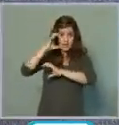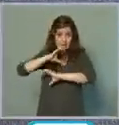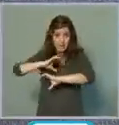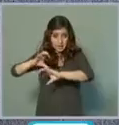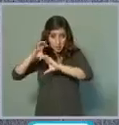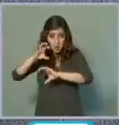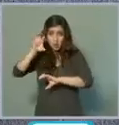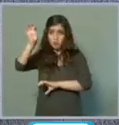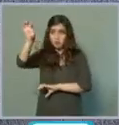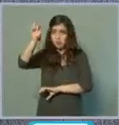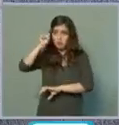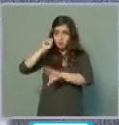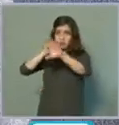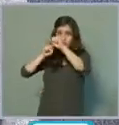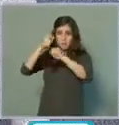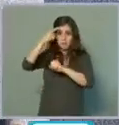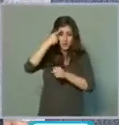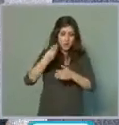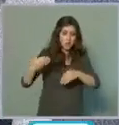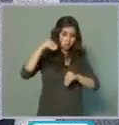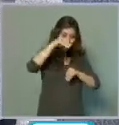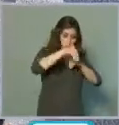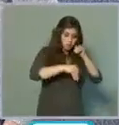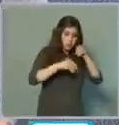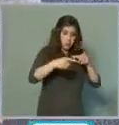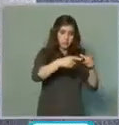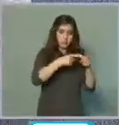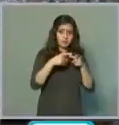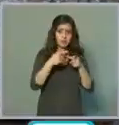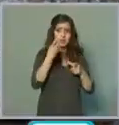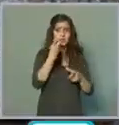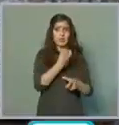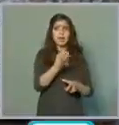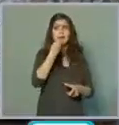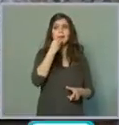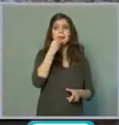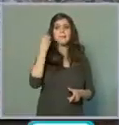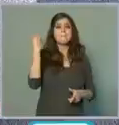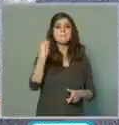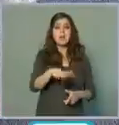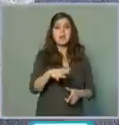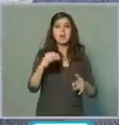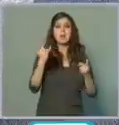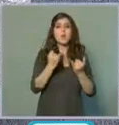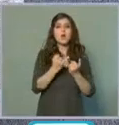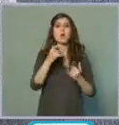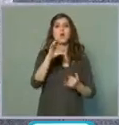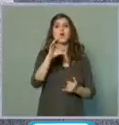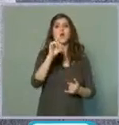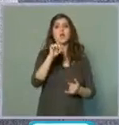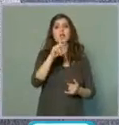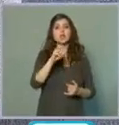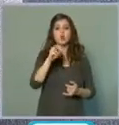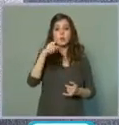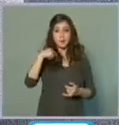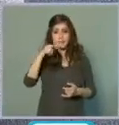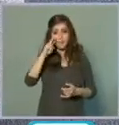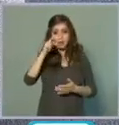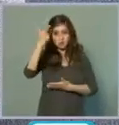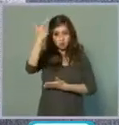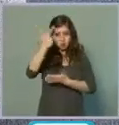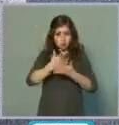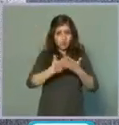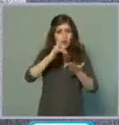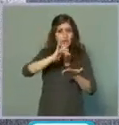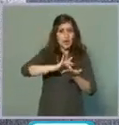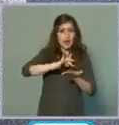del video para el diseño del disco. Pues quedó increíble, de verdad, está muy padre y es de colección. Ahora, veo los agradecimientos. Cuéntale